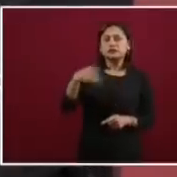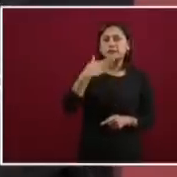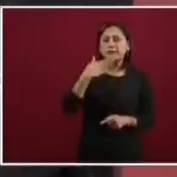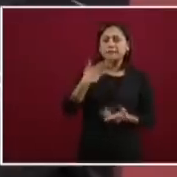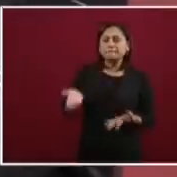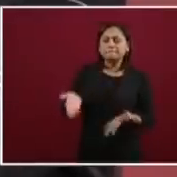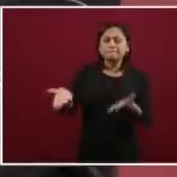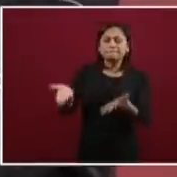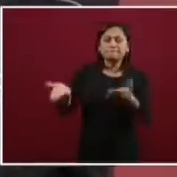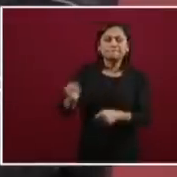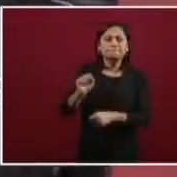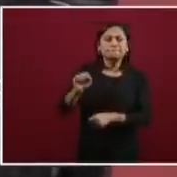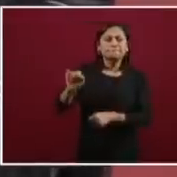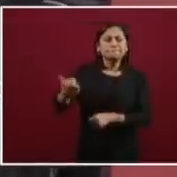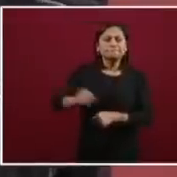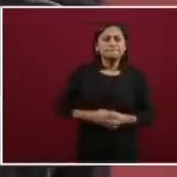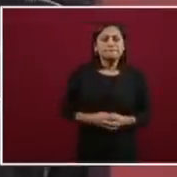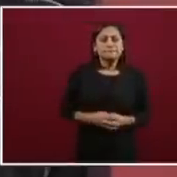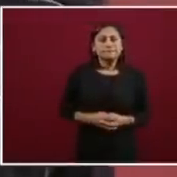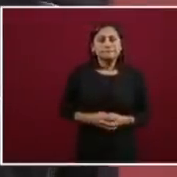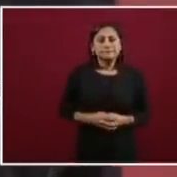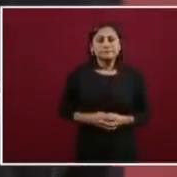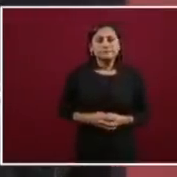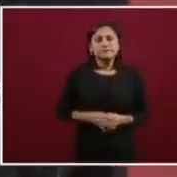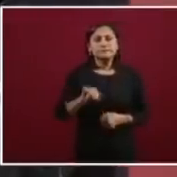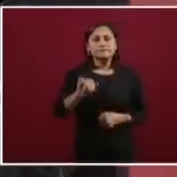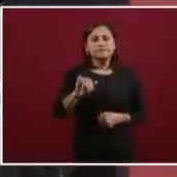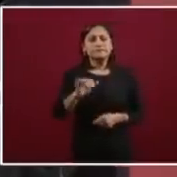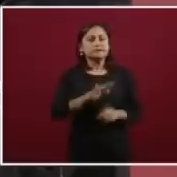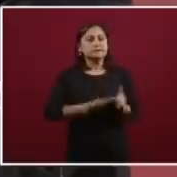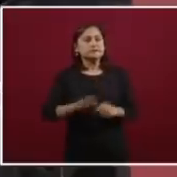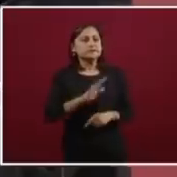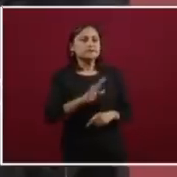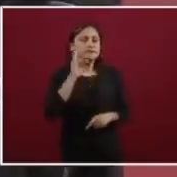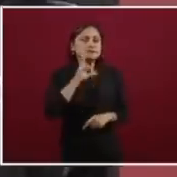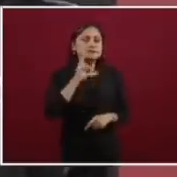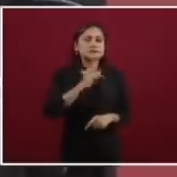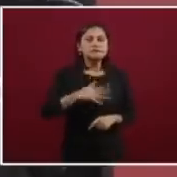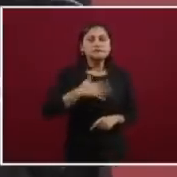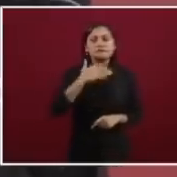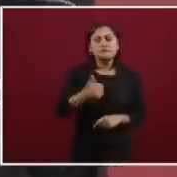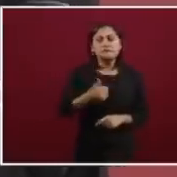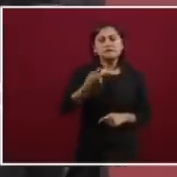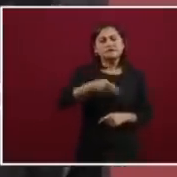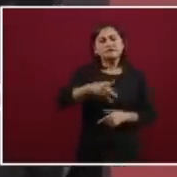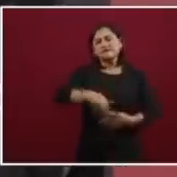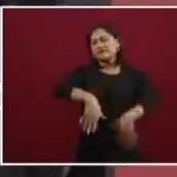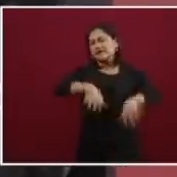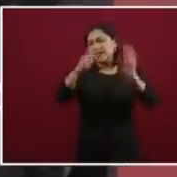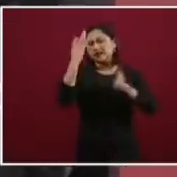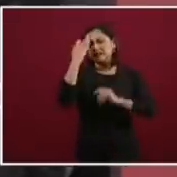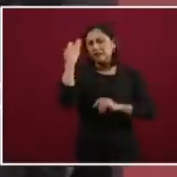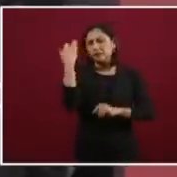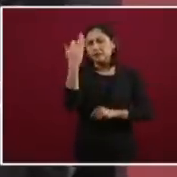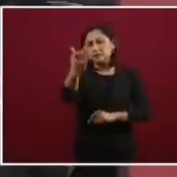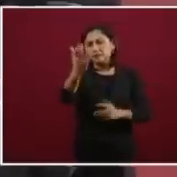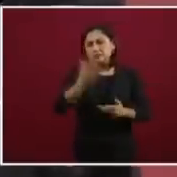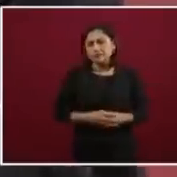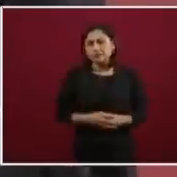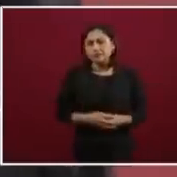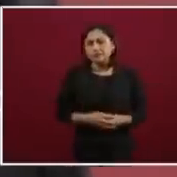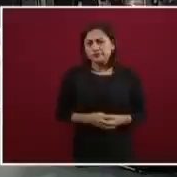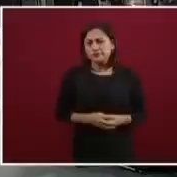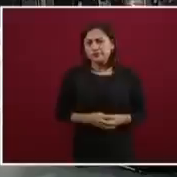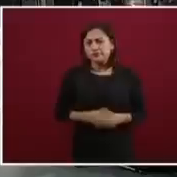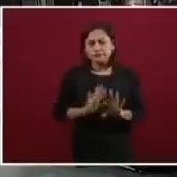hay que procurar el bienestar pero se lleva mucho tiempo pero